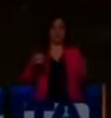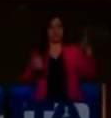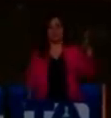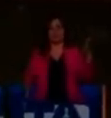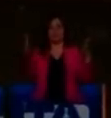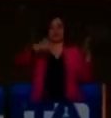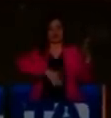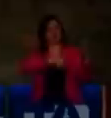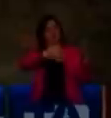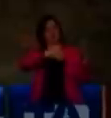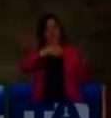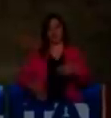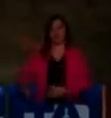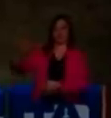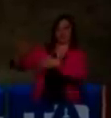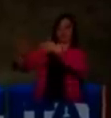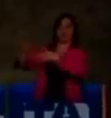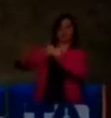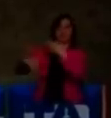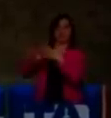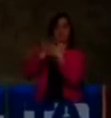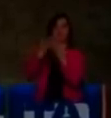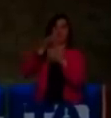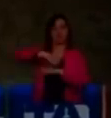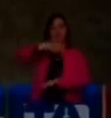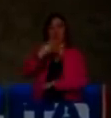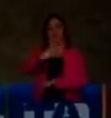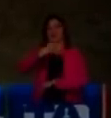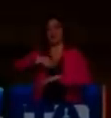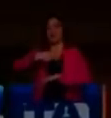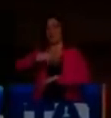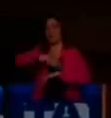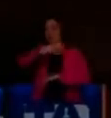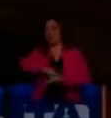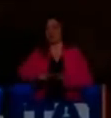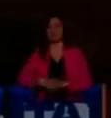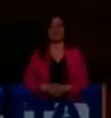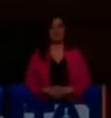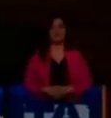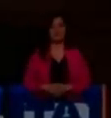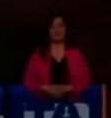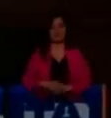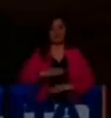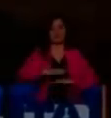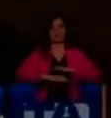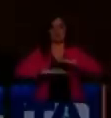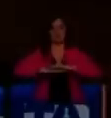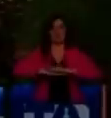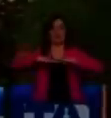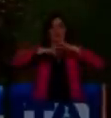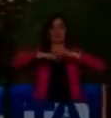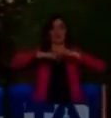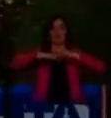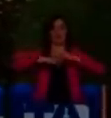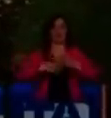parque. Esta puerta parece que la abandonaron hace algún tiempo. También nos llama la atención este piso levantado